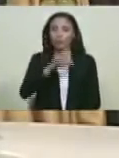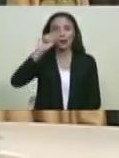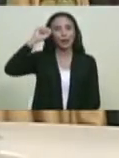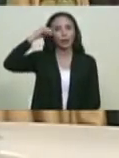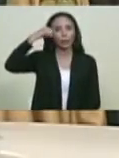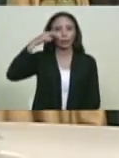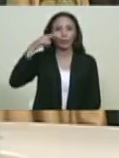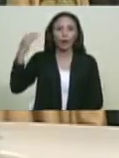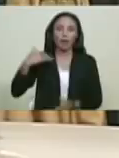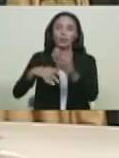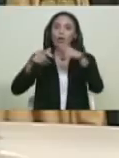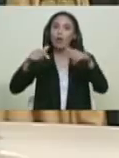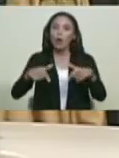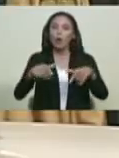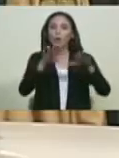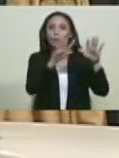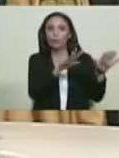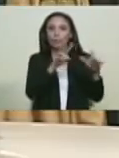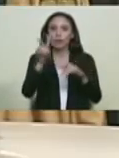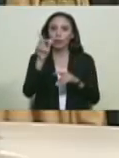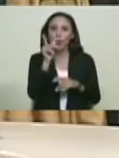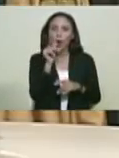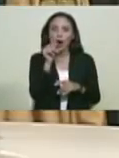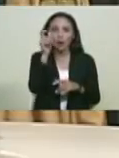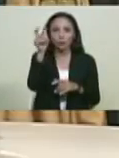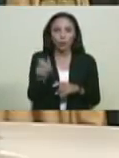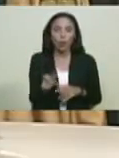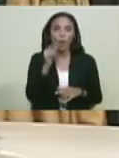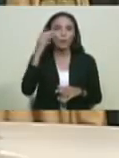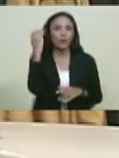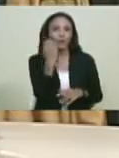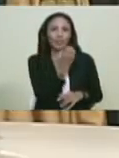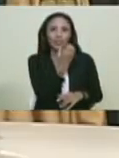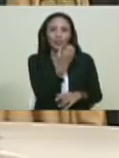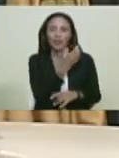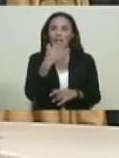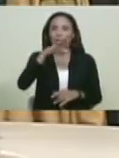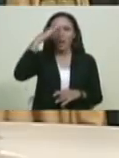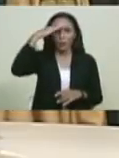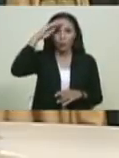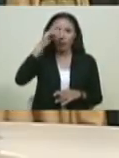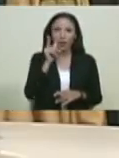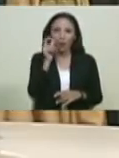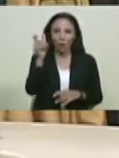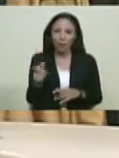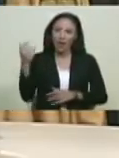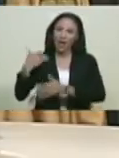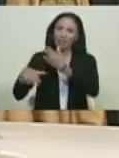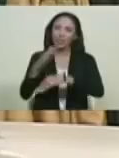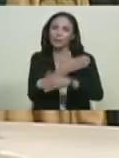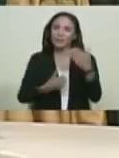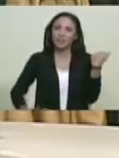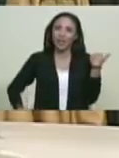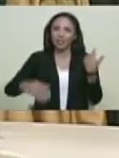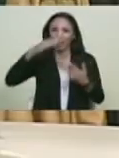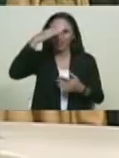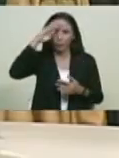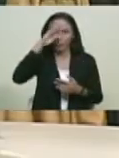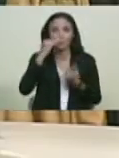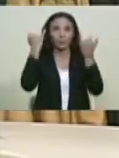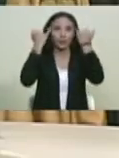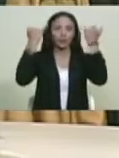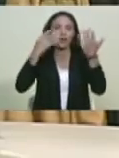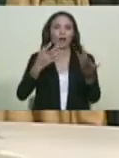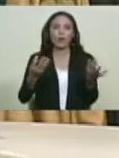que hoy cumple 92 años fidel castro ruz hemos estado recordando su vida sus reflexiones